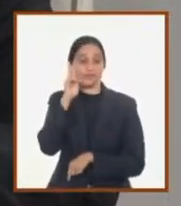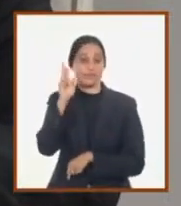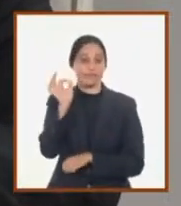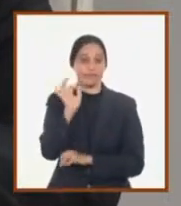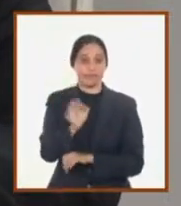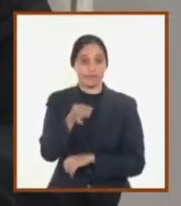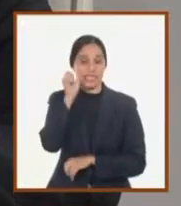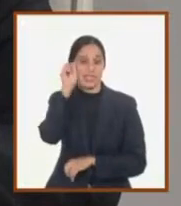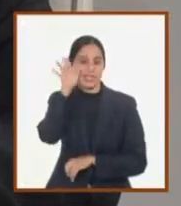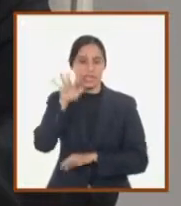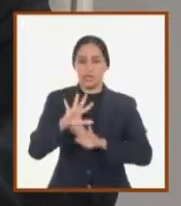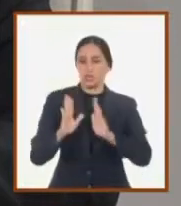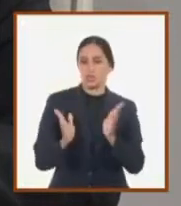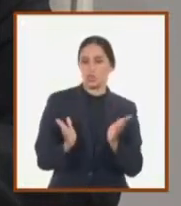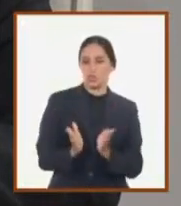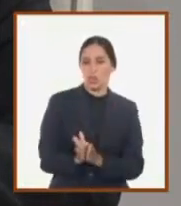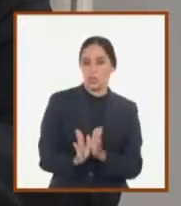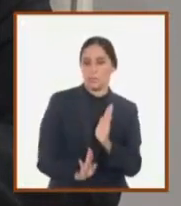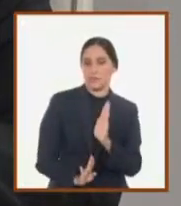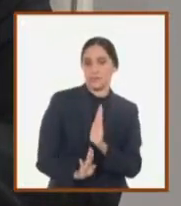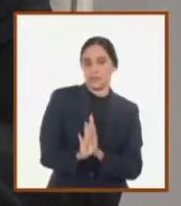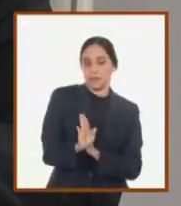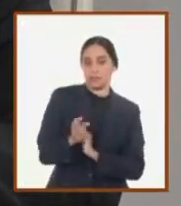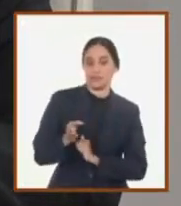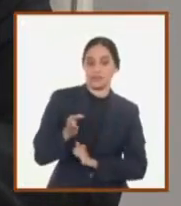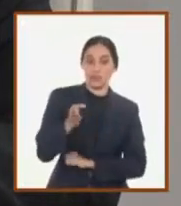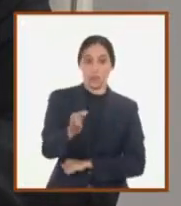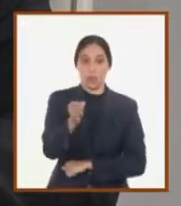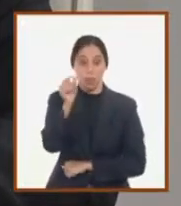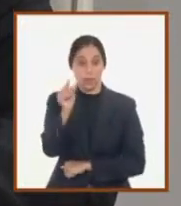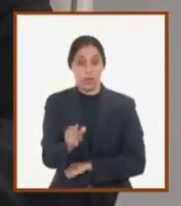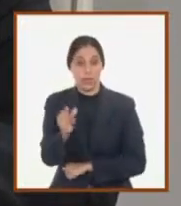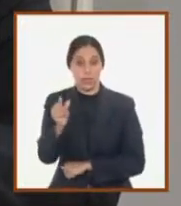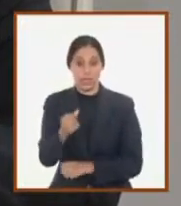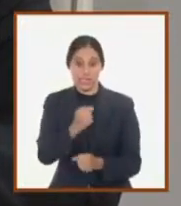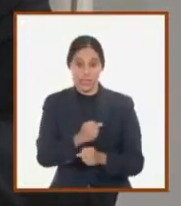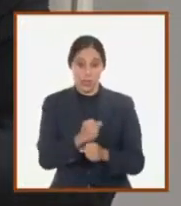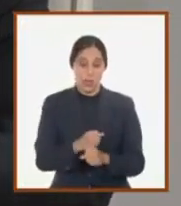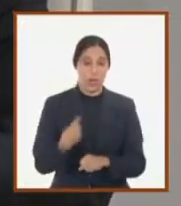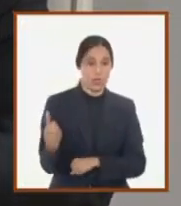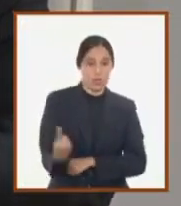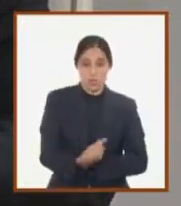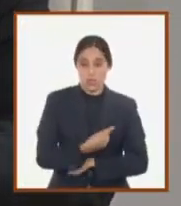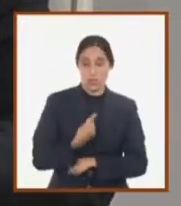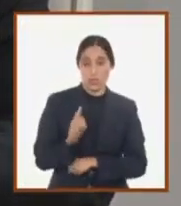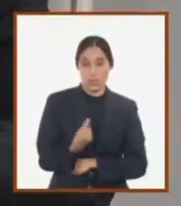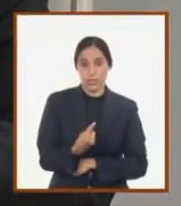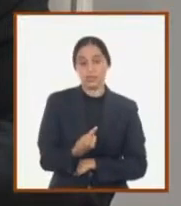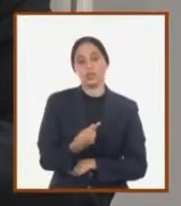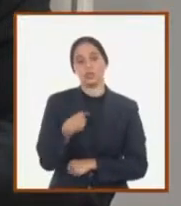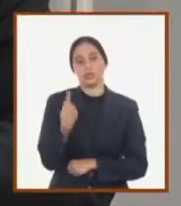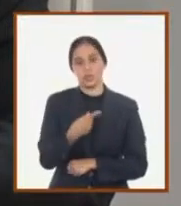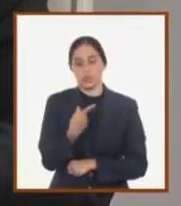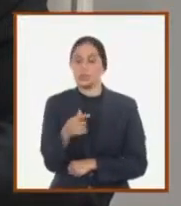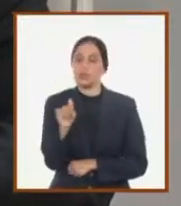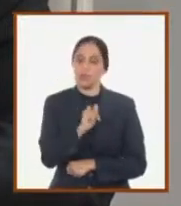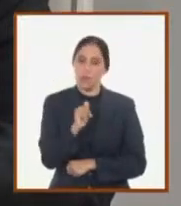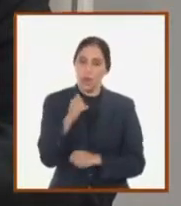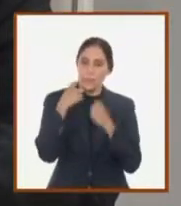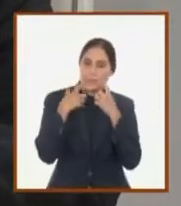Y de todos los continuadores y del trabajo nuestro por supuesto lo tenemos siempre